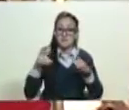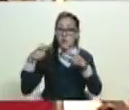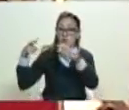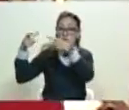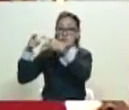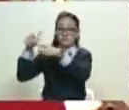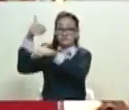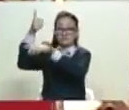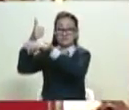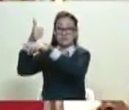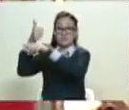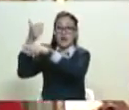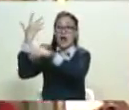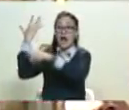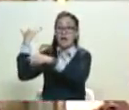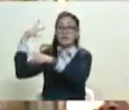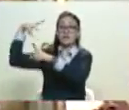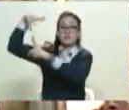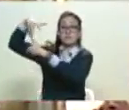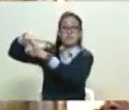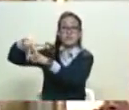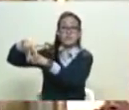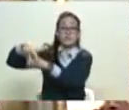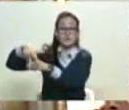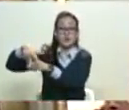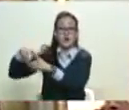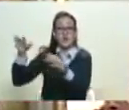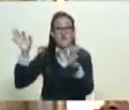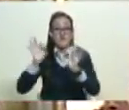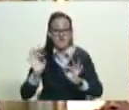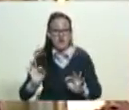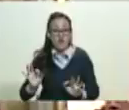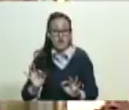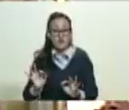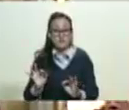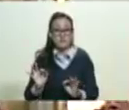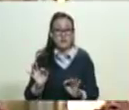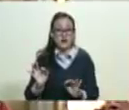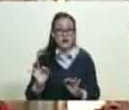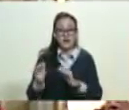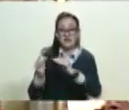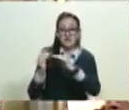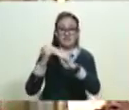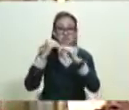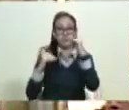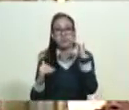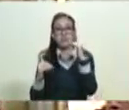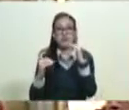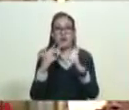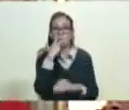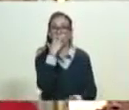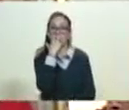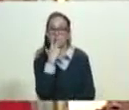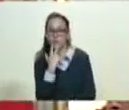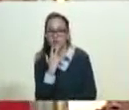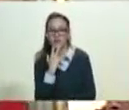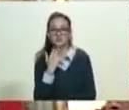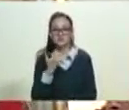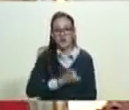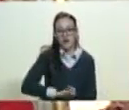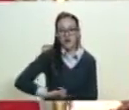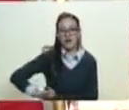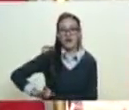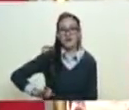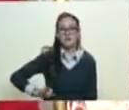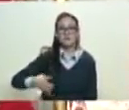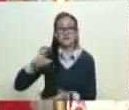que habían sido derrotadas, ese modelo, el modelo causante de desigualdad, de pobreza, de hambre,